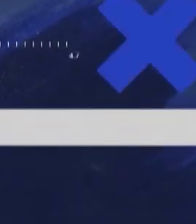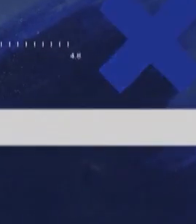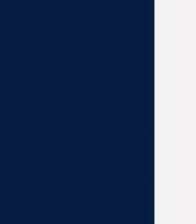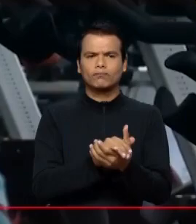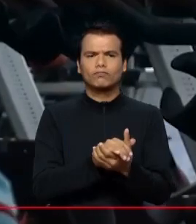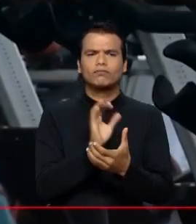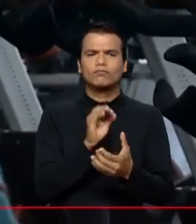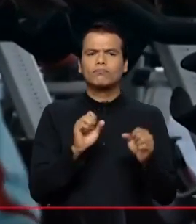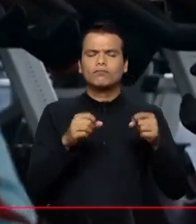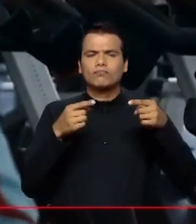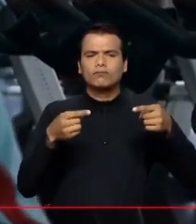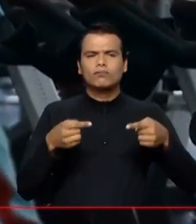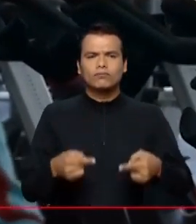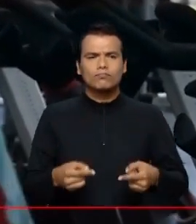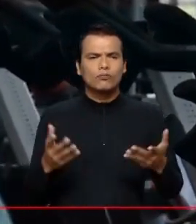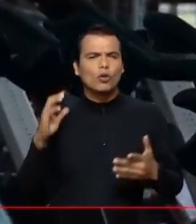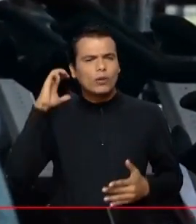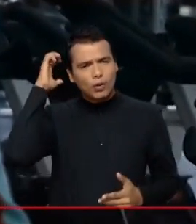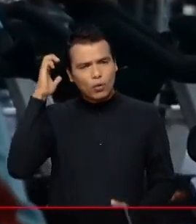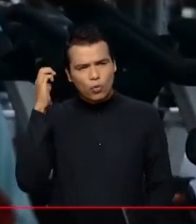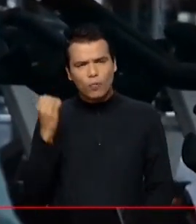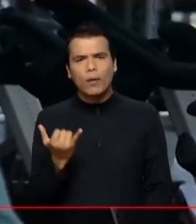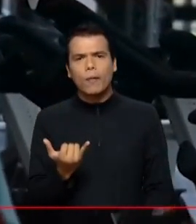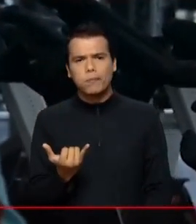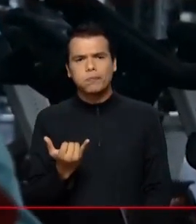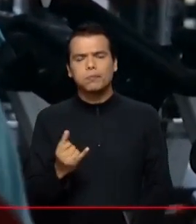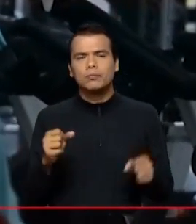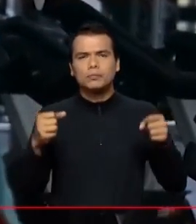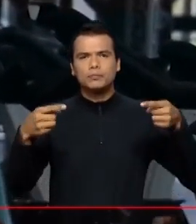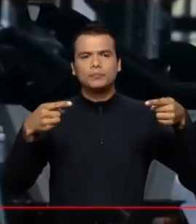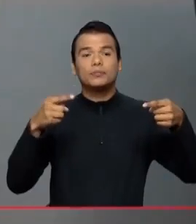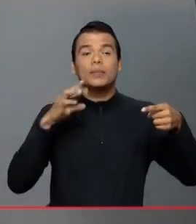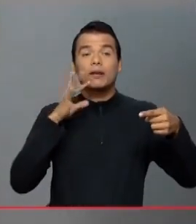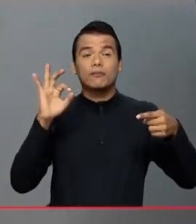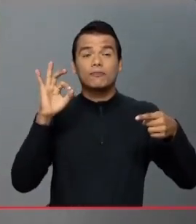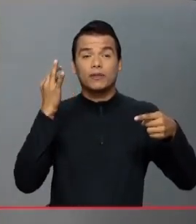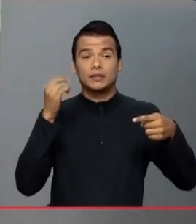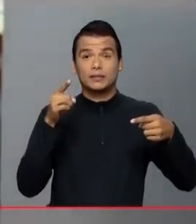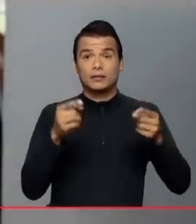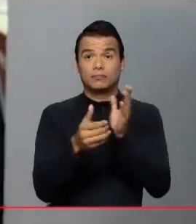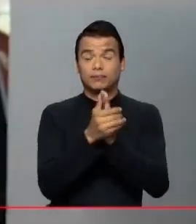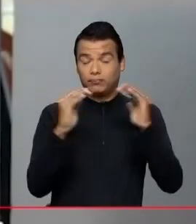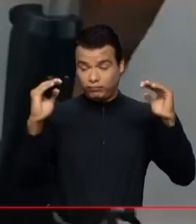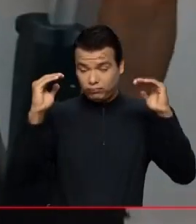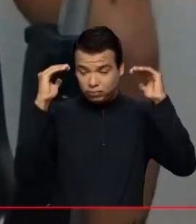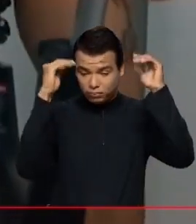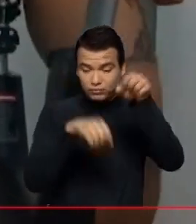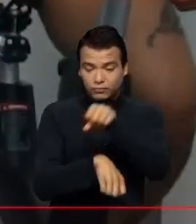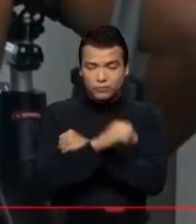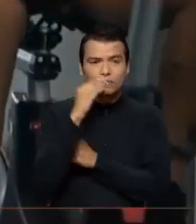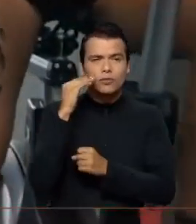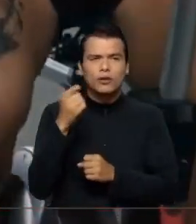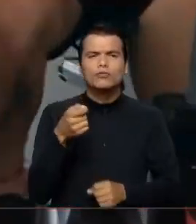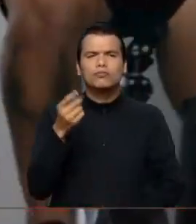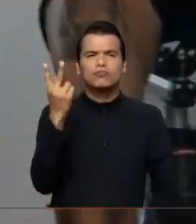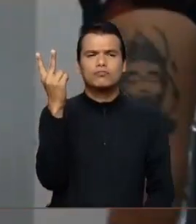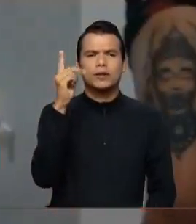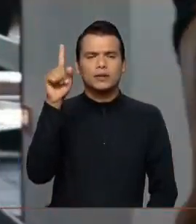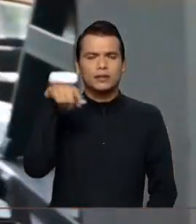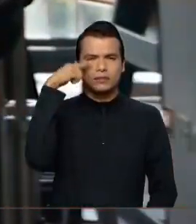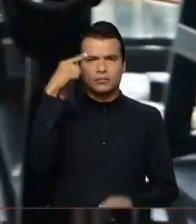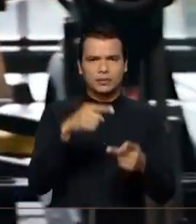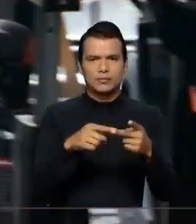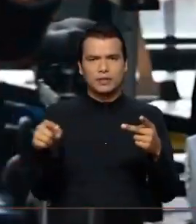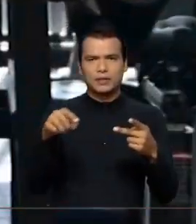dos partidos en territorio europeo frente al Francia una potencia del fútbol femenino este viernes y el martes de la semana